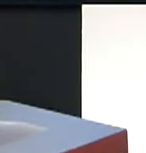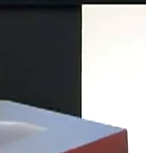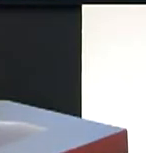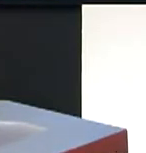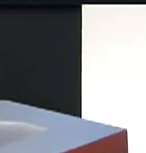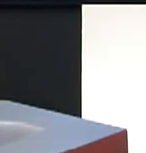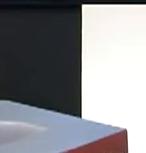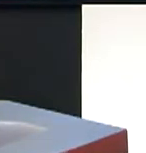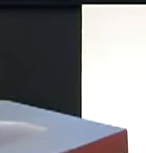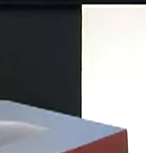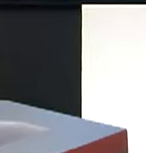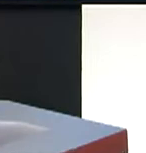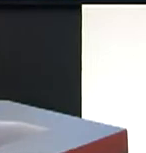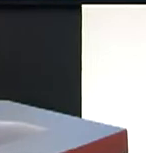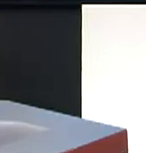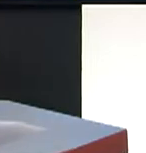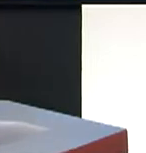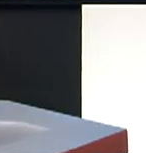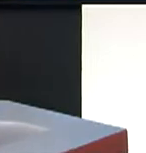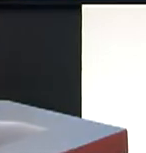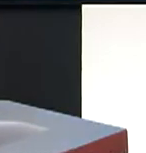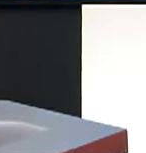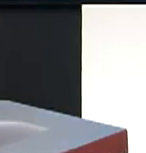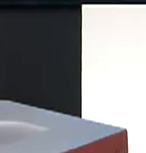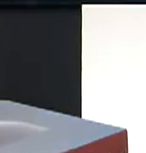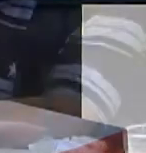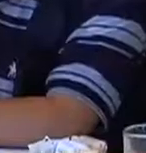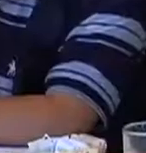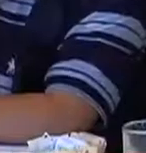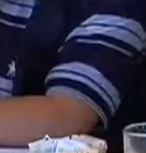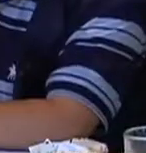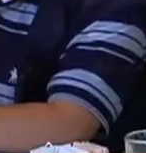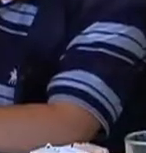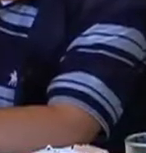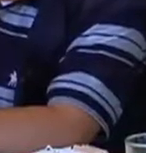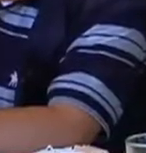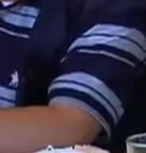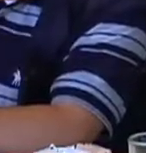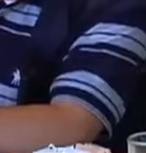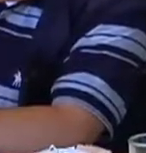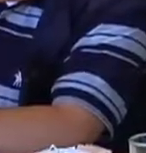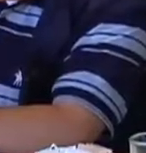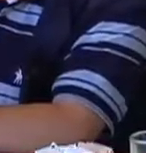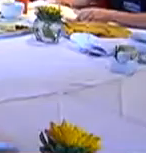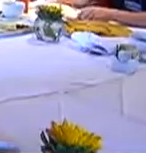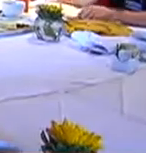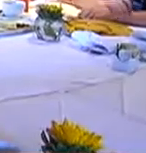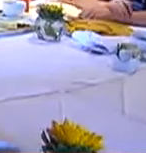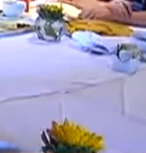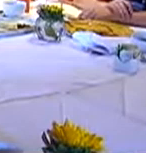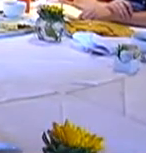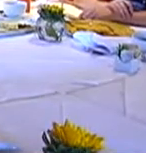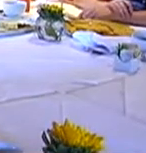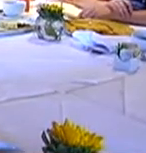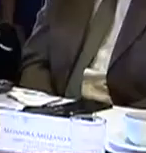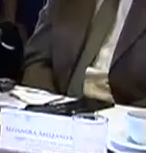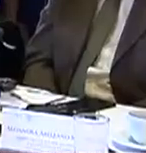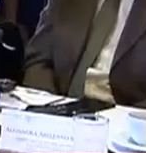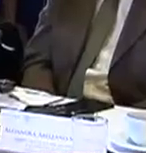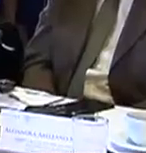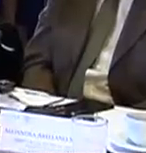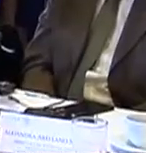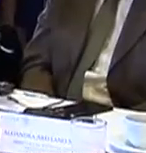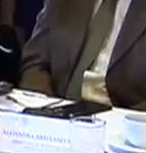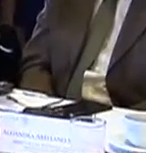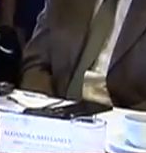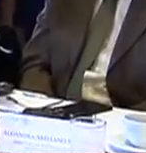las Lenguas Indígenas Nacionales a celebrarse del 11 al 13 de agosto en el marco de los festejos por el Día Internacional de los Pueblos Indígenas.